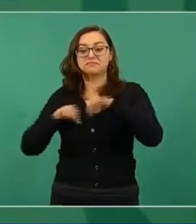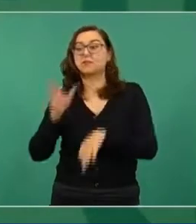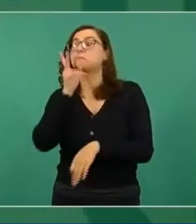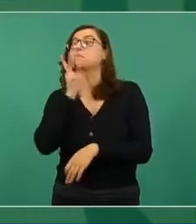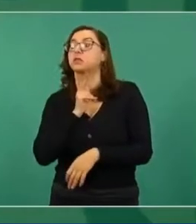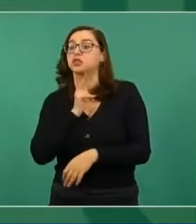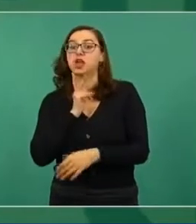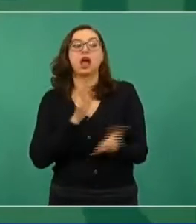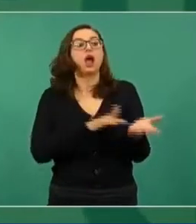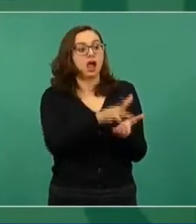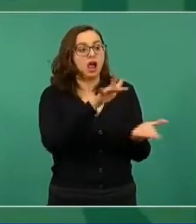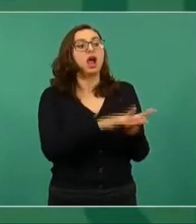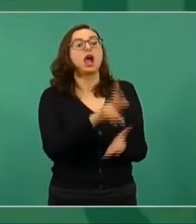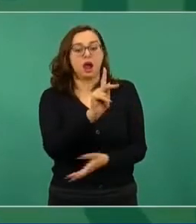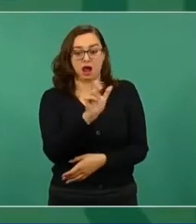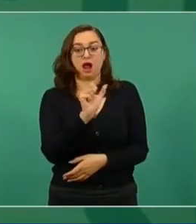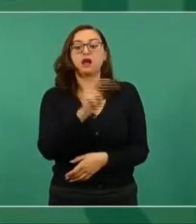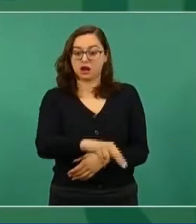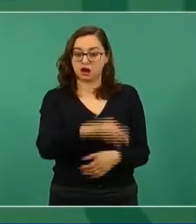votando por el PAN,